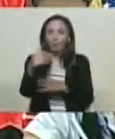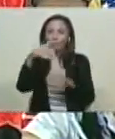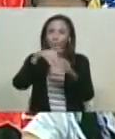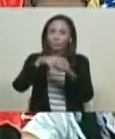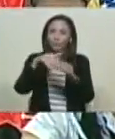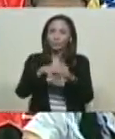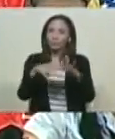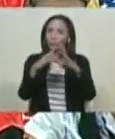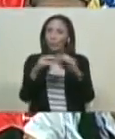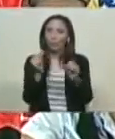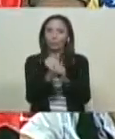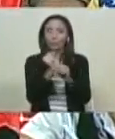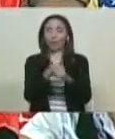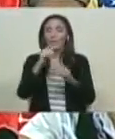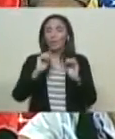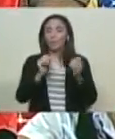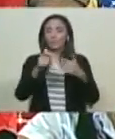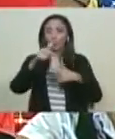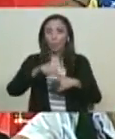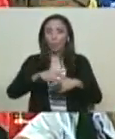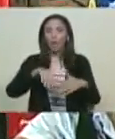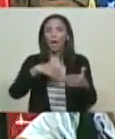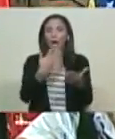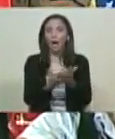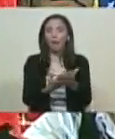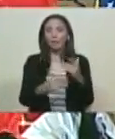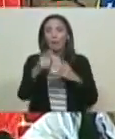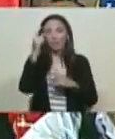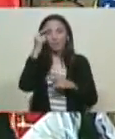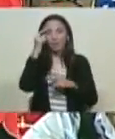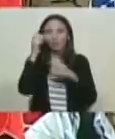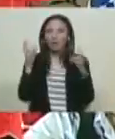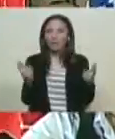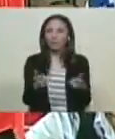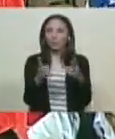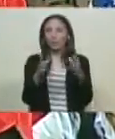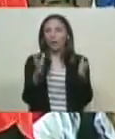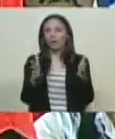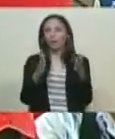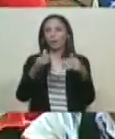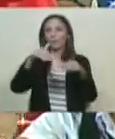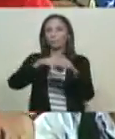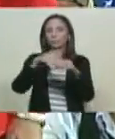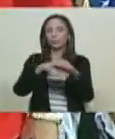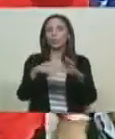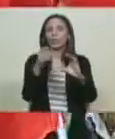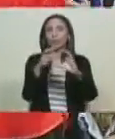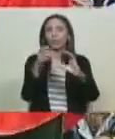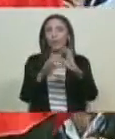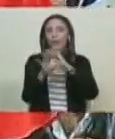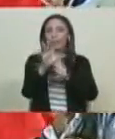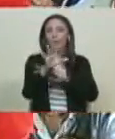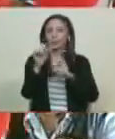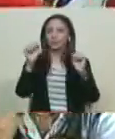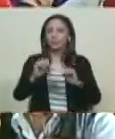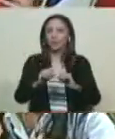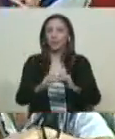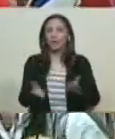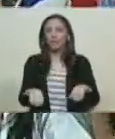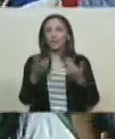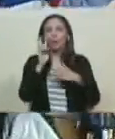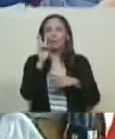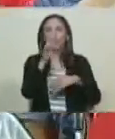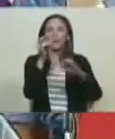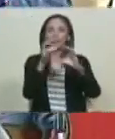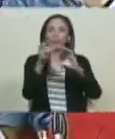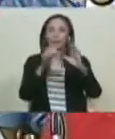trabajo, desde el día hoy hasta el día de la victoria presidencial con el carnet de la patria. ¡Saquen el carnet de la patria!